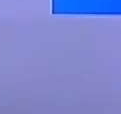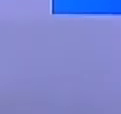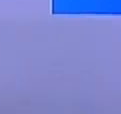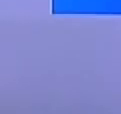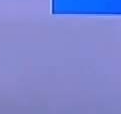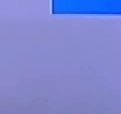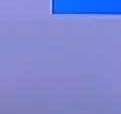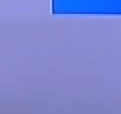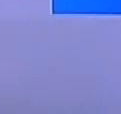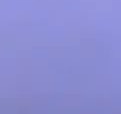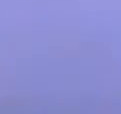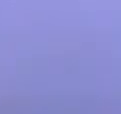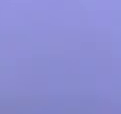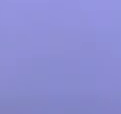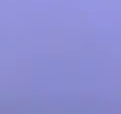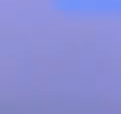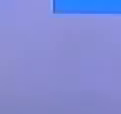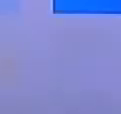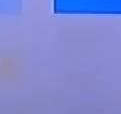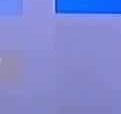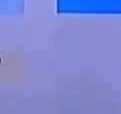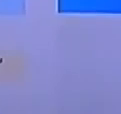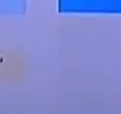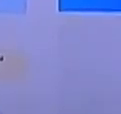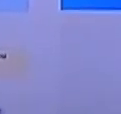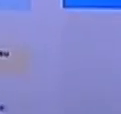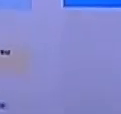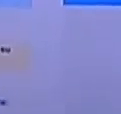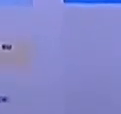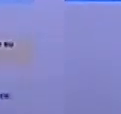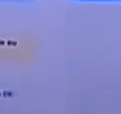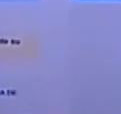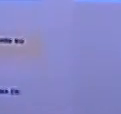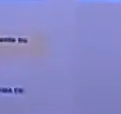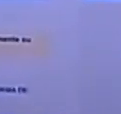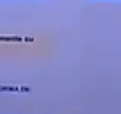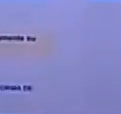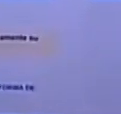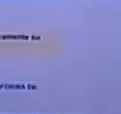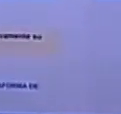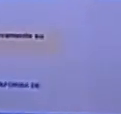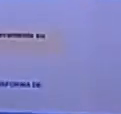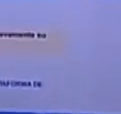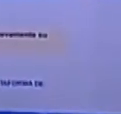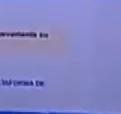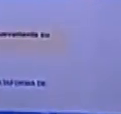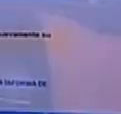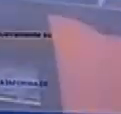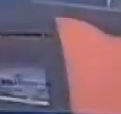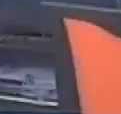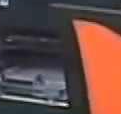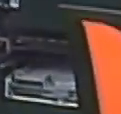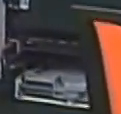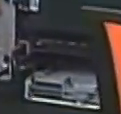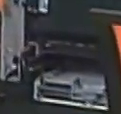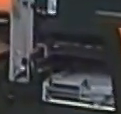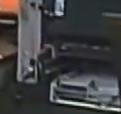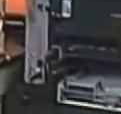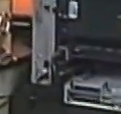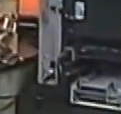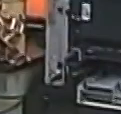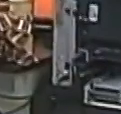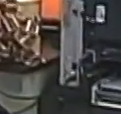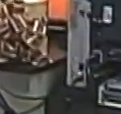petro pago. Allí se genera pues lo que llamamos la billetera, el petro wallet, y la persona hace